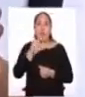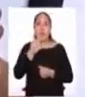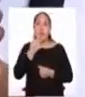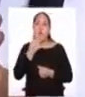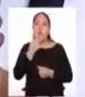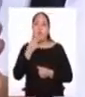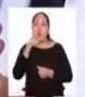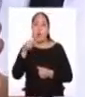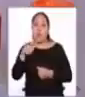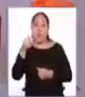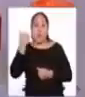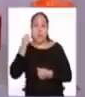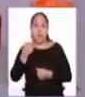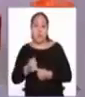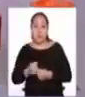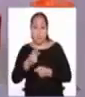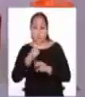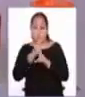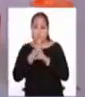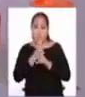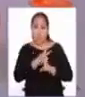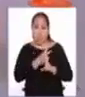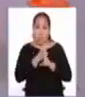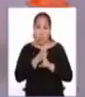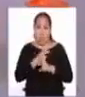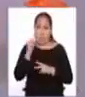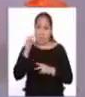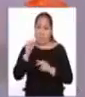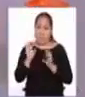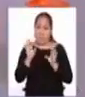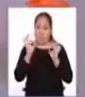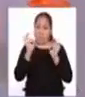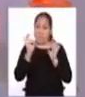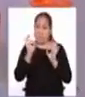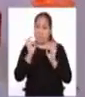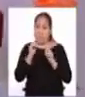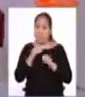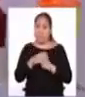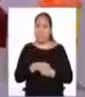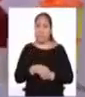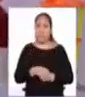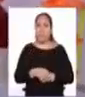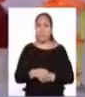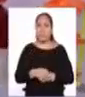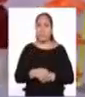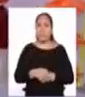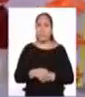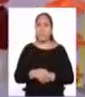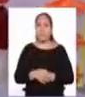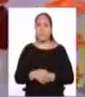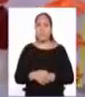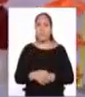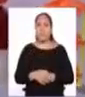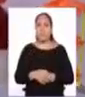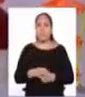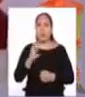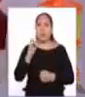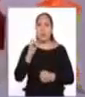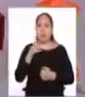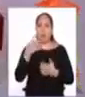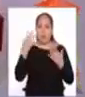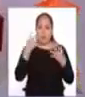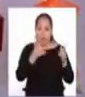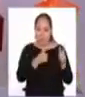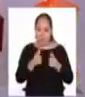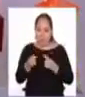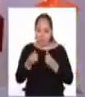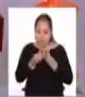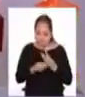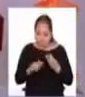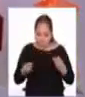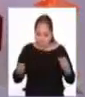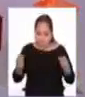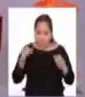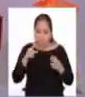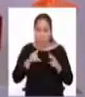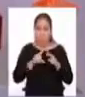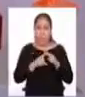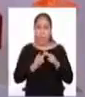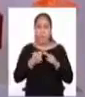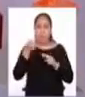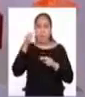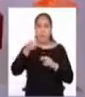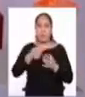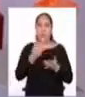debes tener mucho cuidado porque es bastante delicado. Oh, por Dios, qué Ahora bonito. sí tienes todos los materiales listos para comenzar este